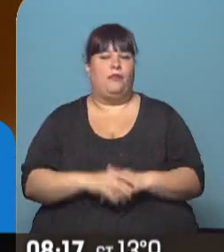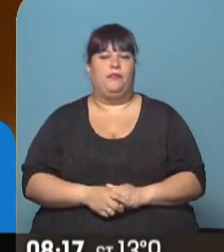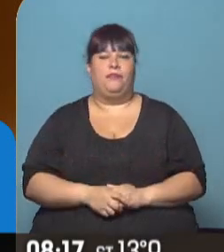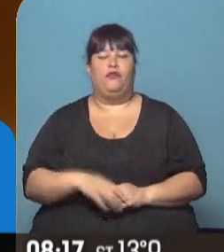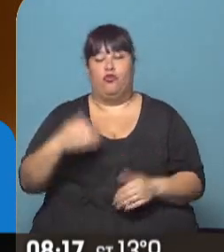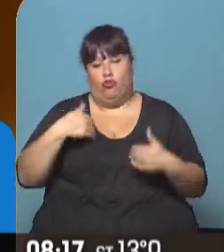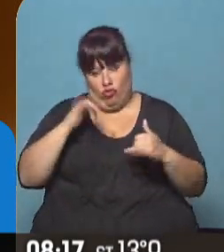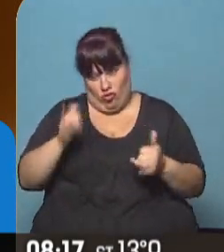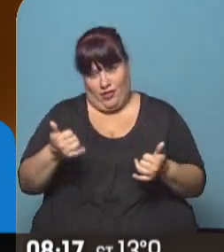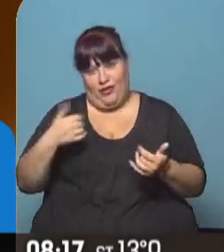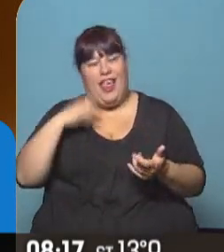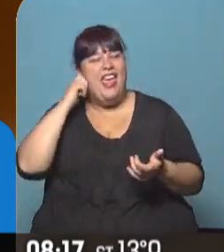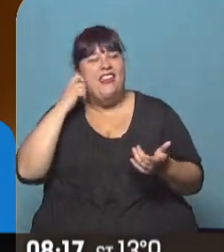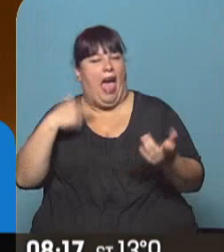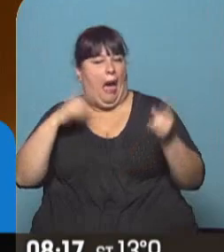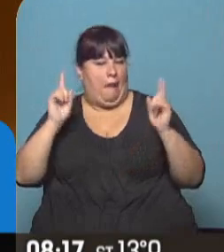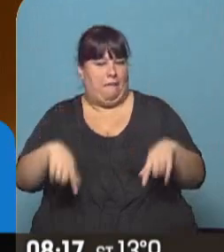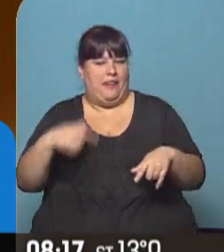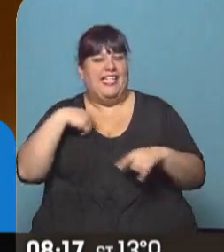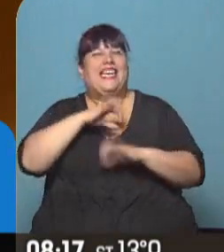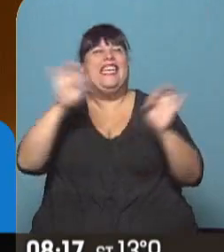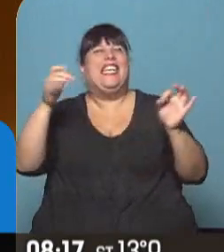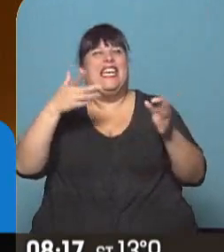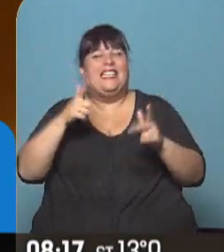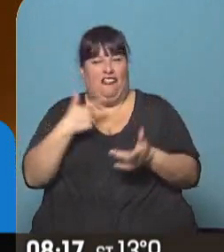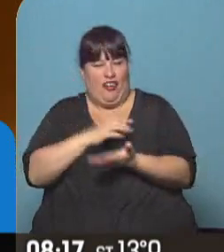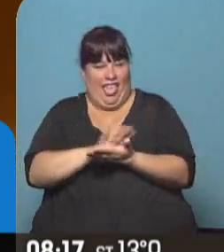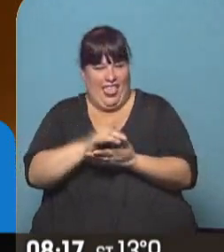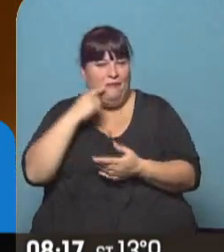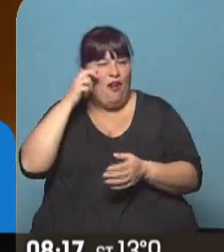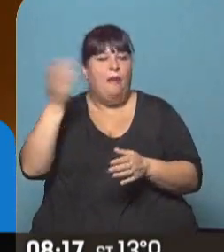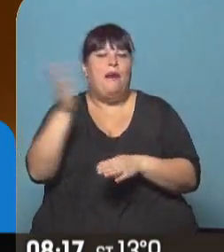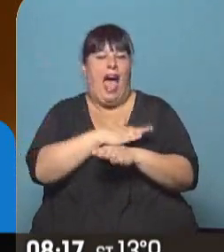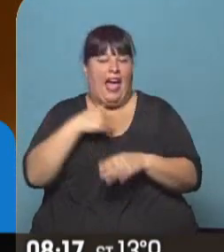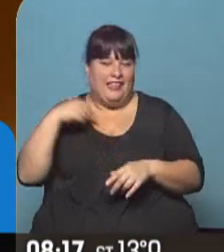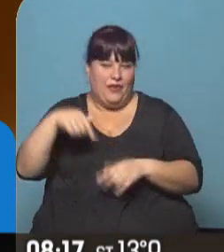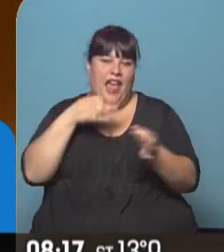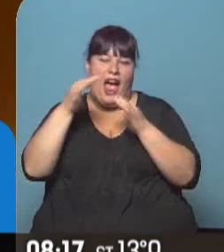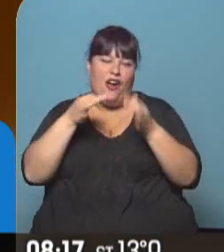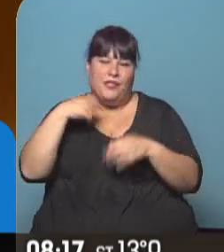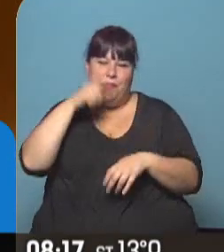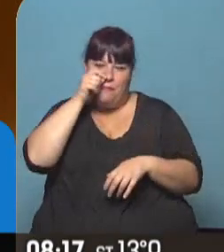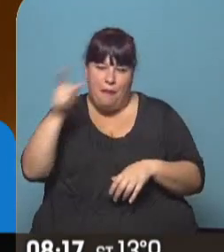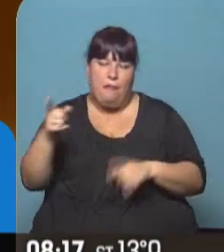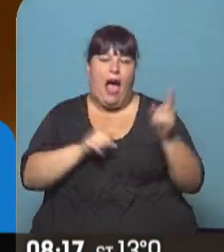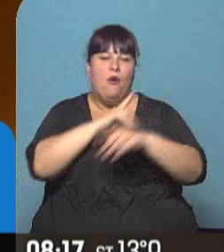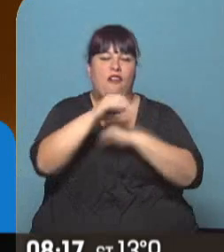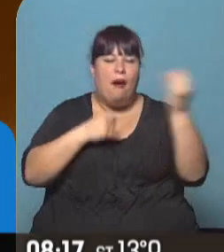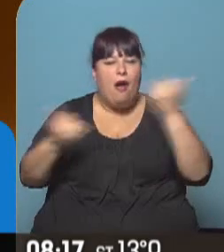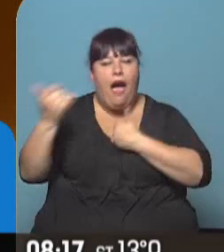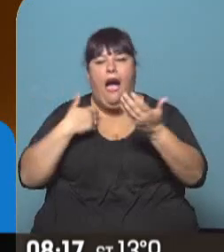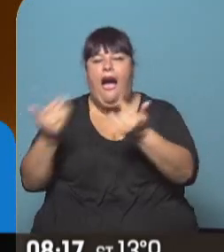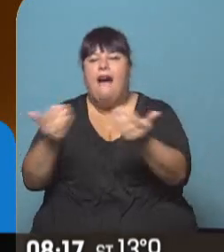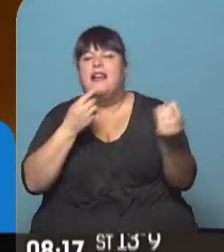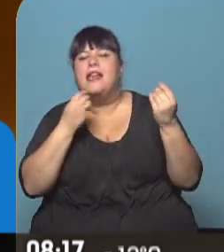yo por supuesto por razones de edad no era ni un proyecto de vida en el 83 pero antes de venirme hablé con mi padre y con algunos familiares para